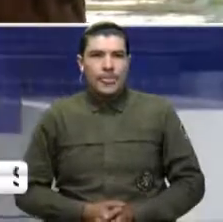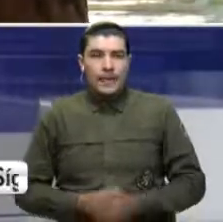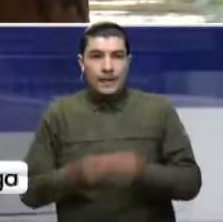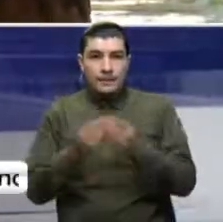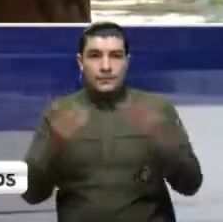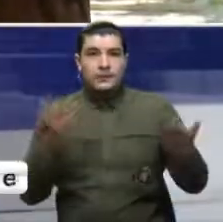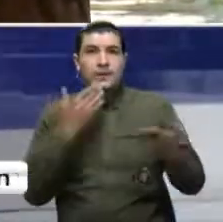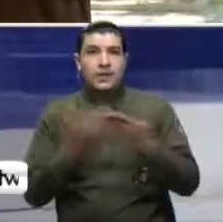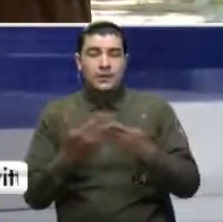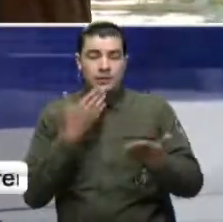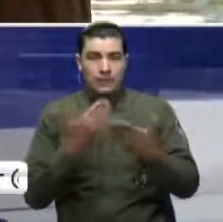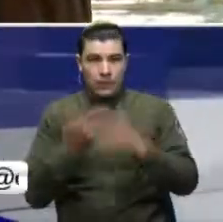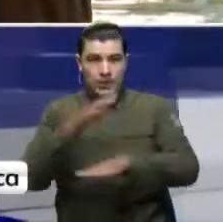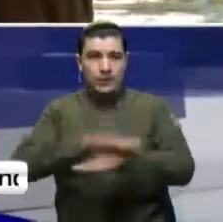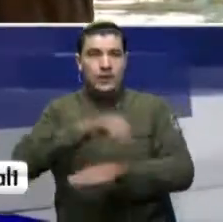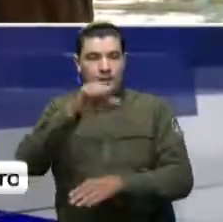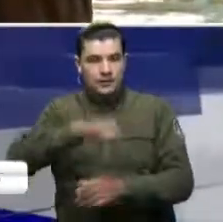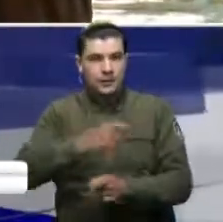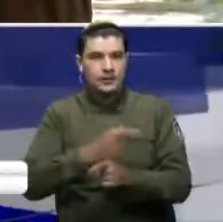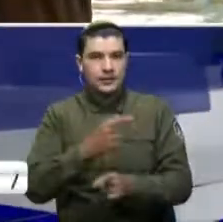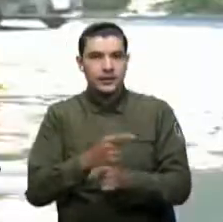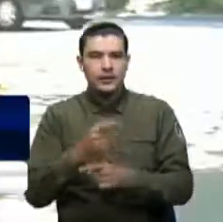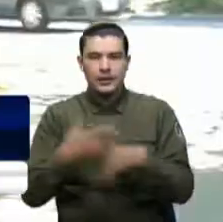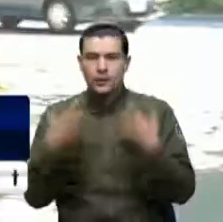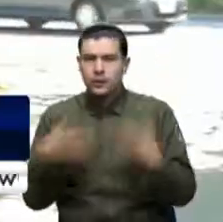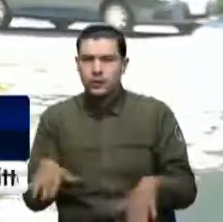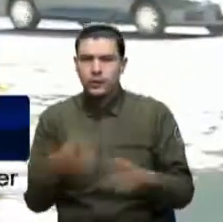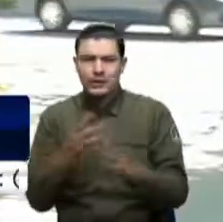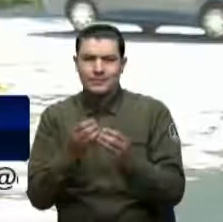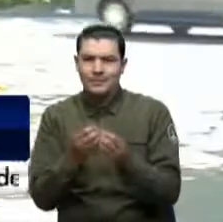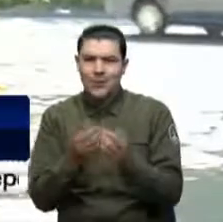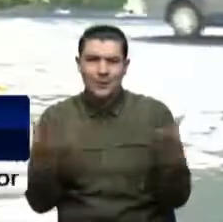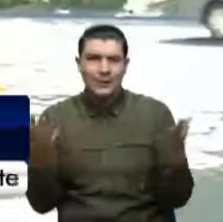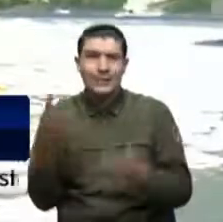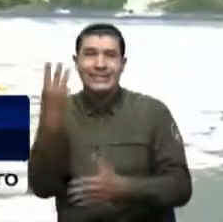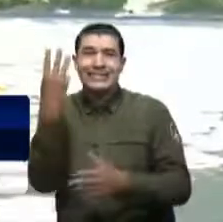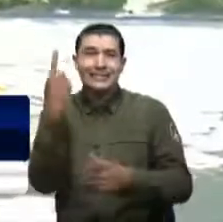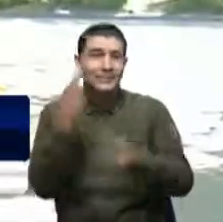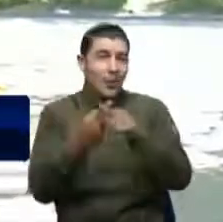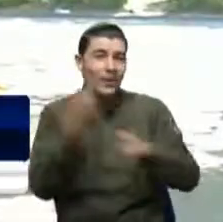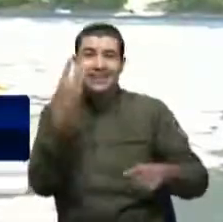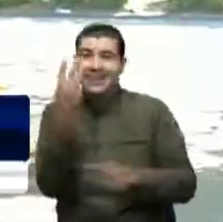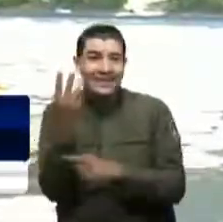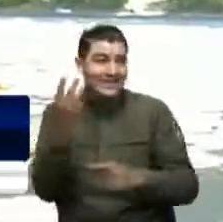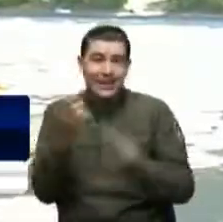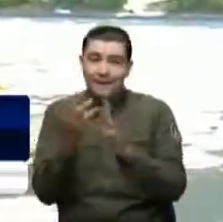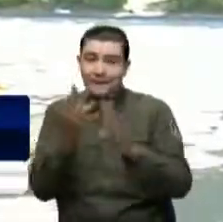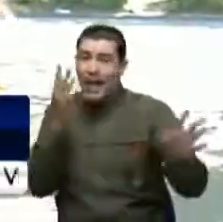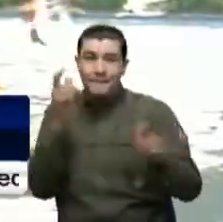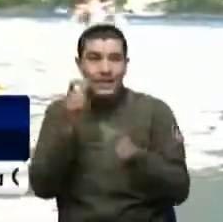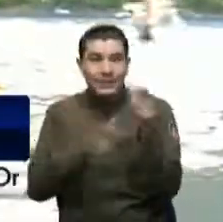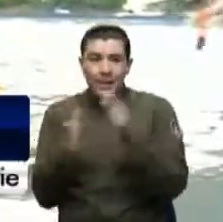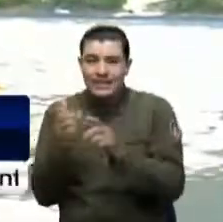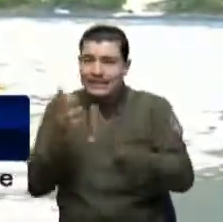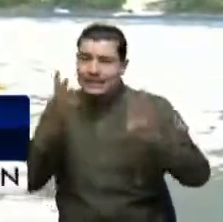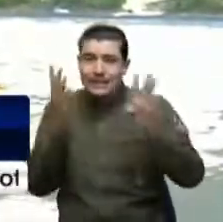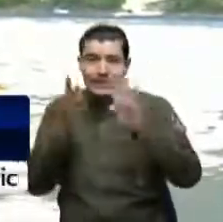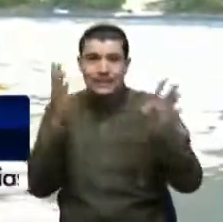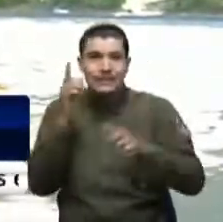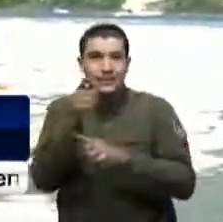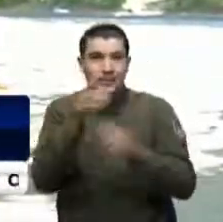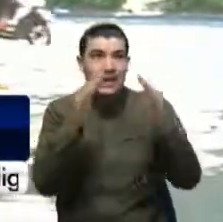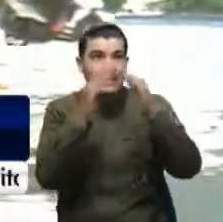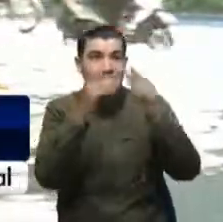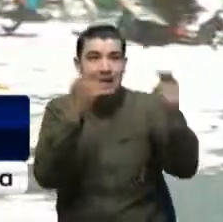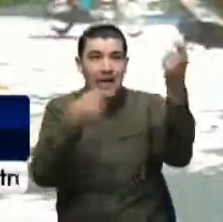Gracias, muy buenas tardes. Se triplicaron el número de personas que hacen fila frente a los establecimientos que reciben dinero desde el